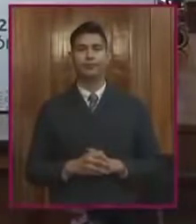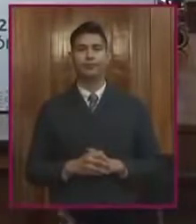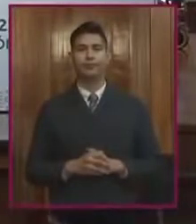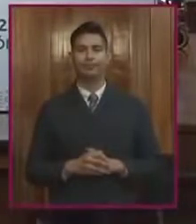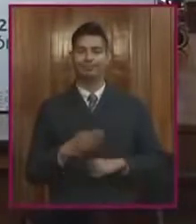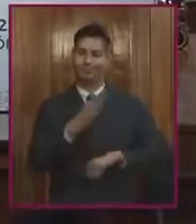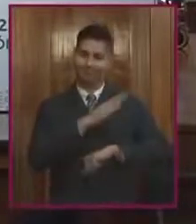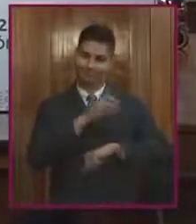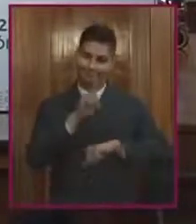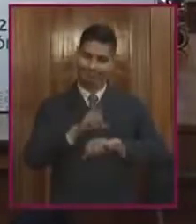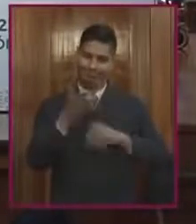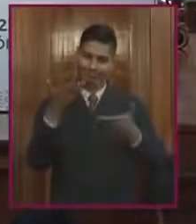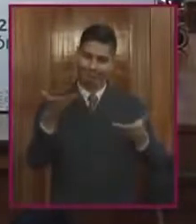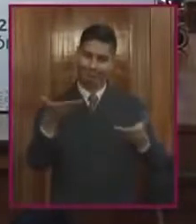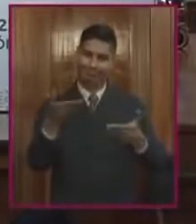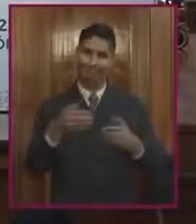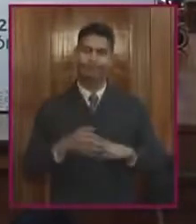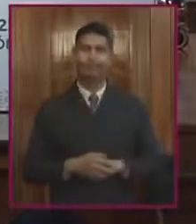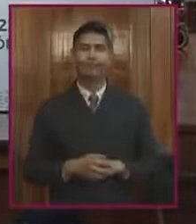Buenos días.